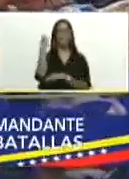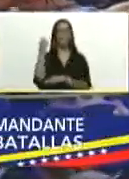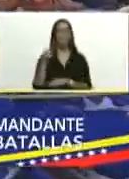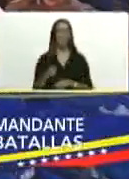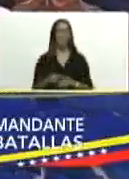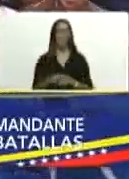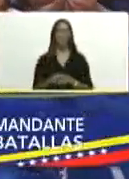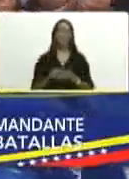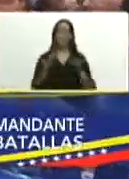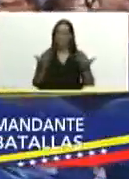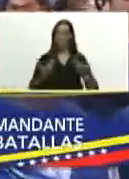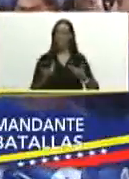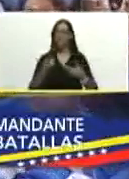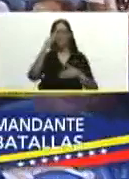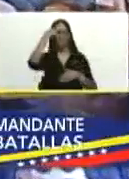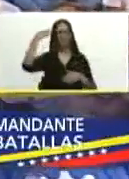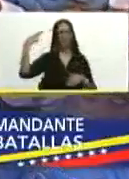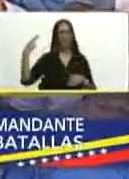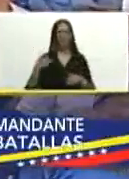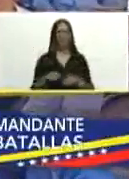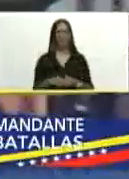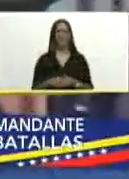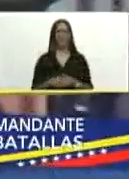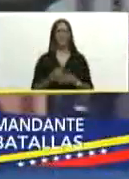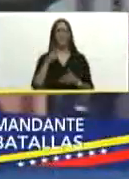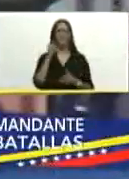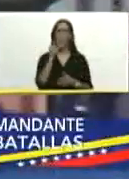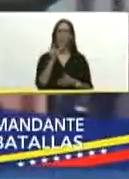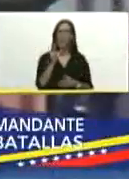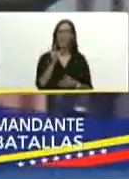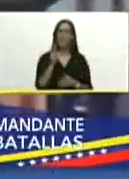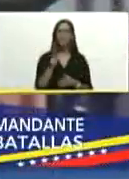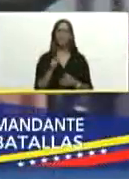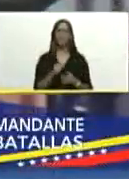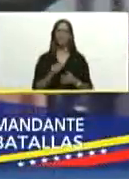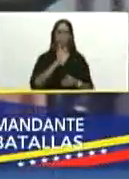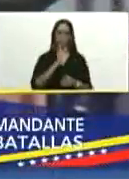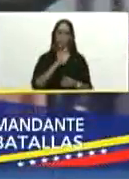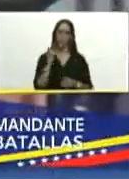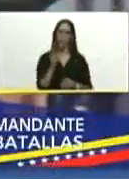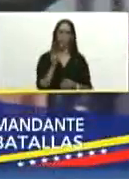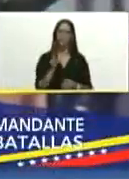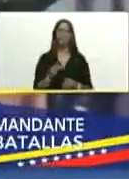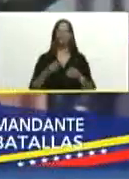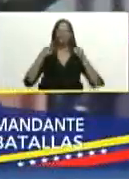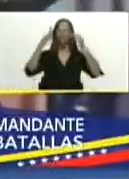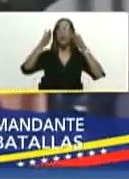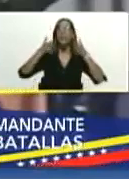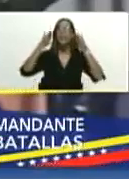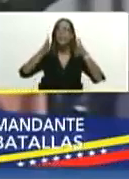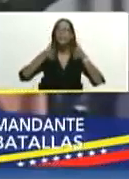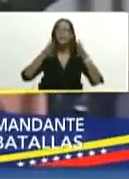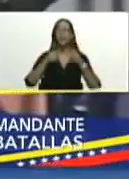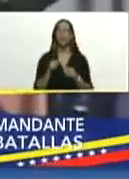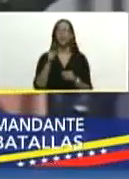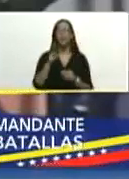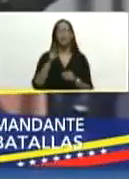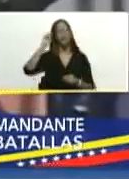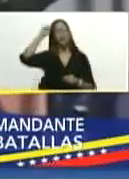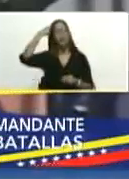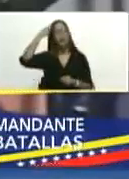nos diera su reflexiones sus críticas sus autocríticas sus orientaciones sus